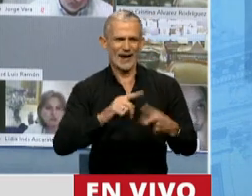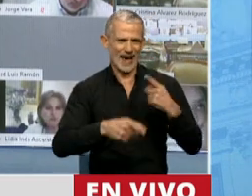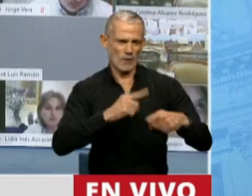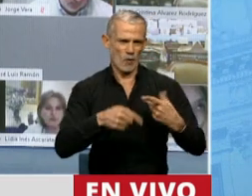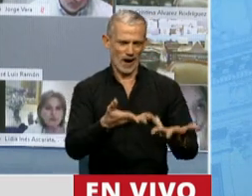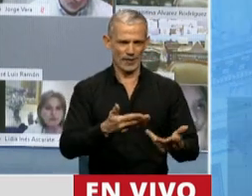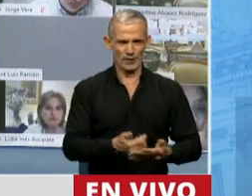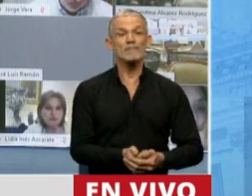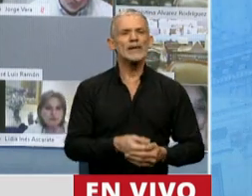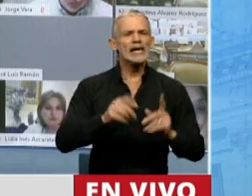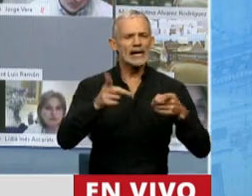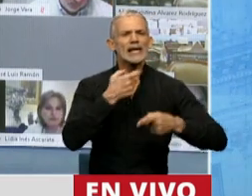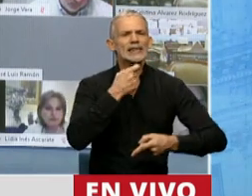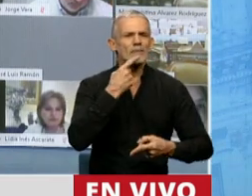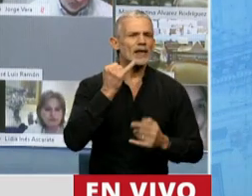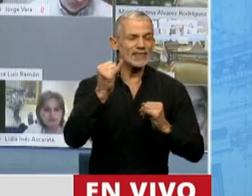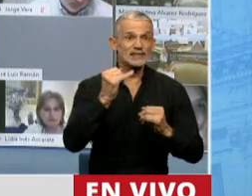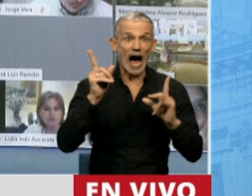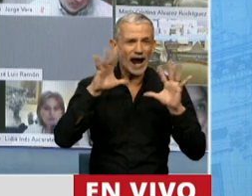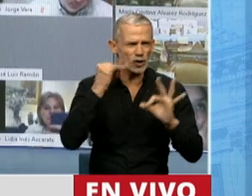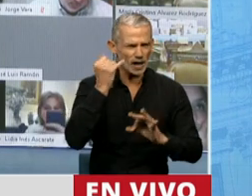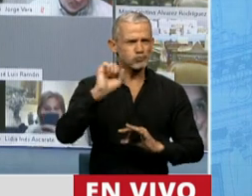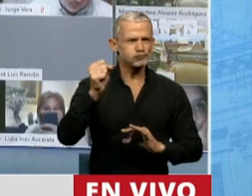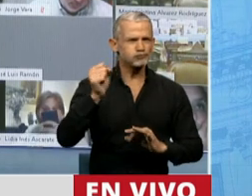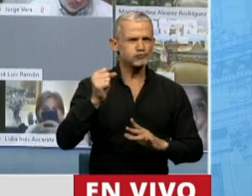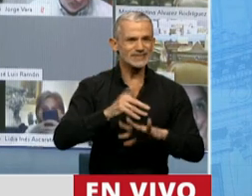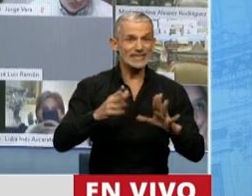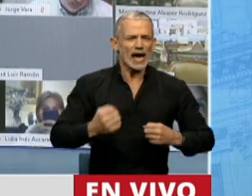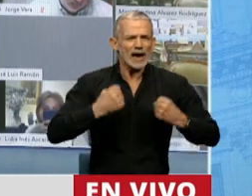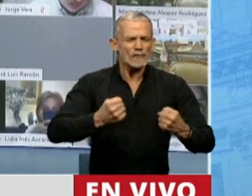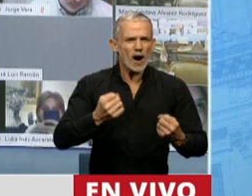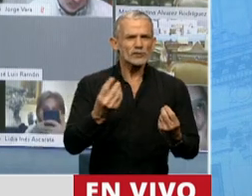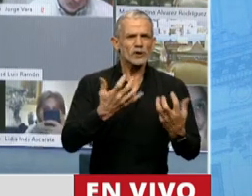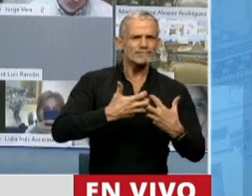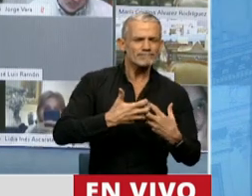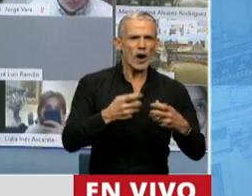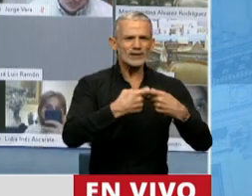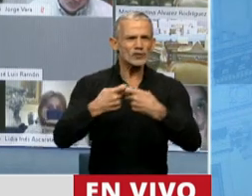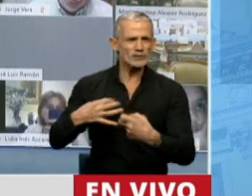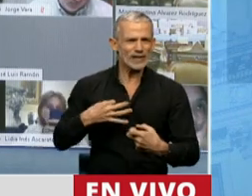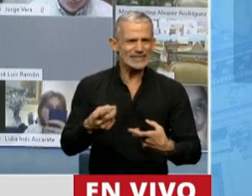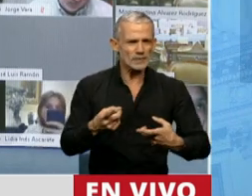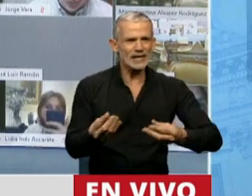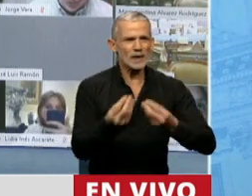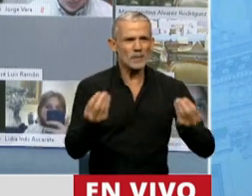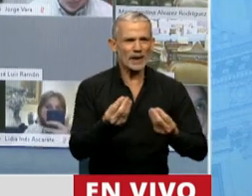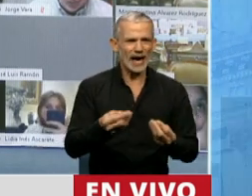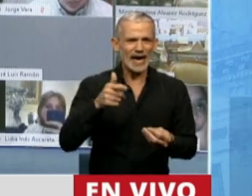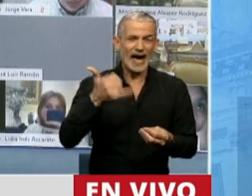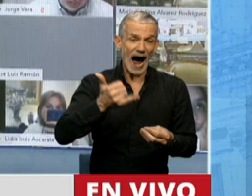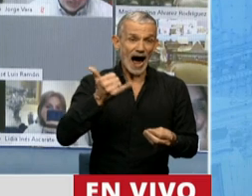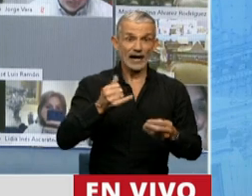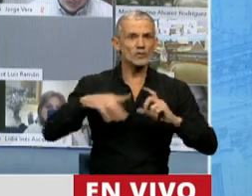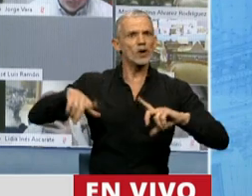acuerdo quiero también destacar algo que se ha dicho el esfuerzo enorme de las organizaciones de la sociedad civil fueron